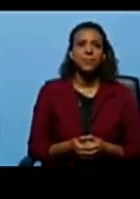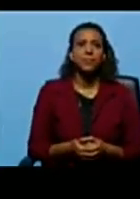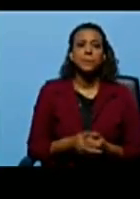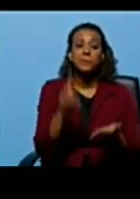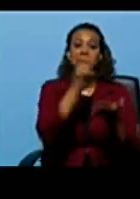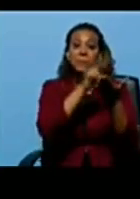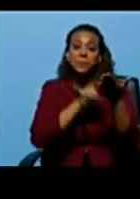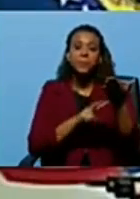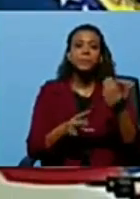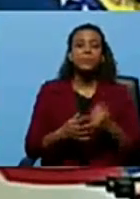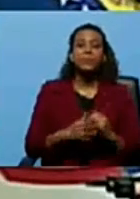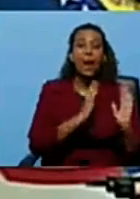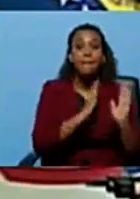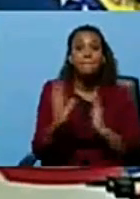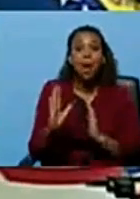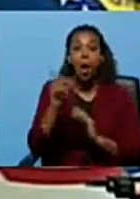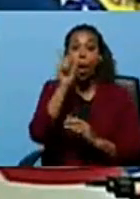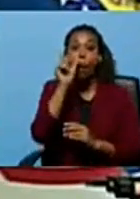Plan